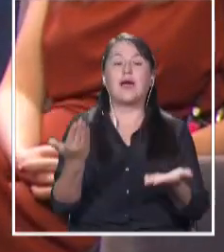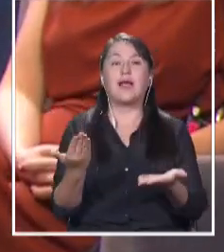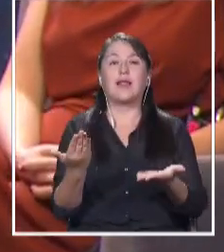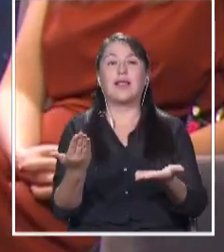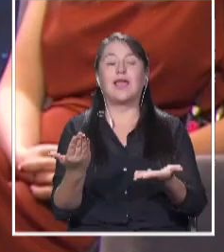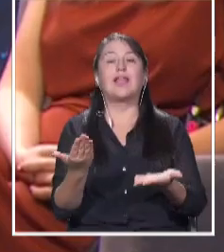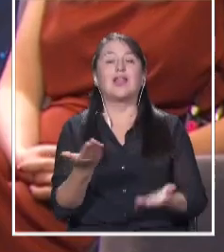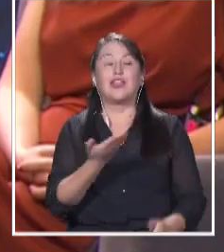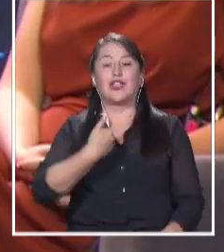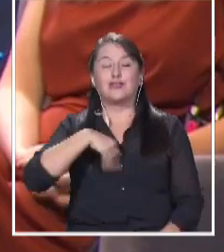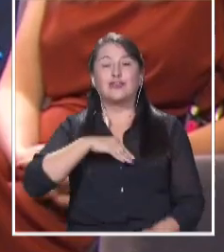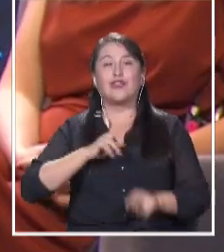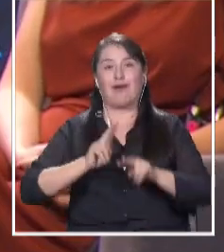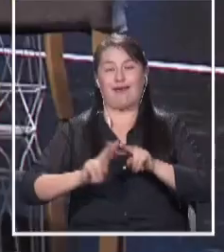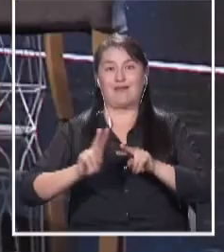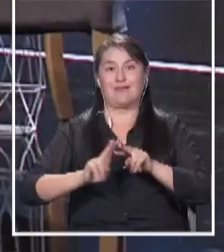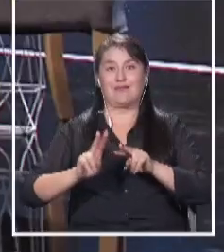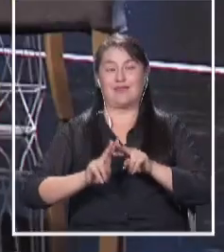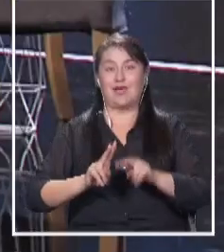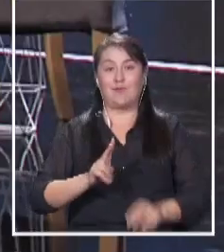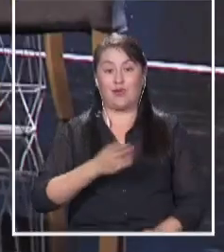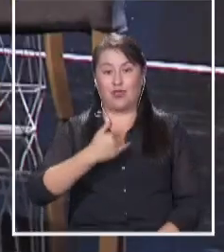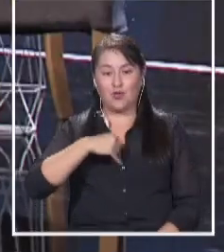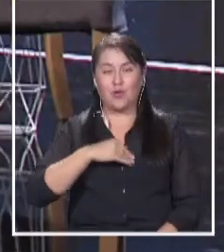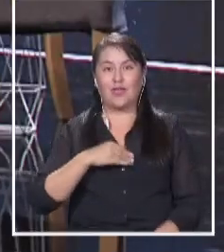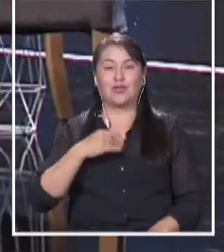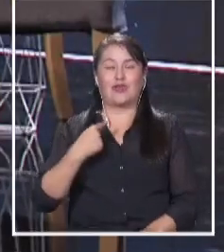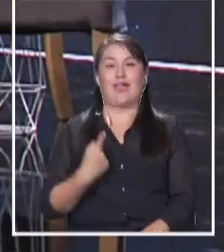nosotros hacemos, de nuestro propio impacto.